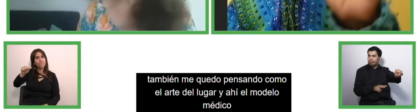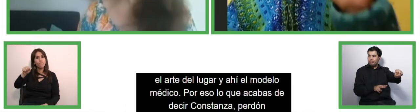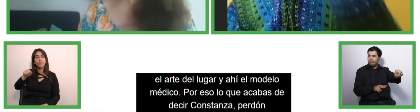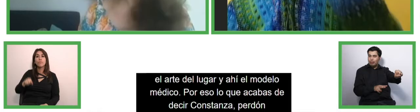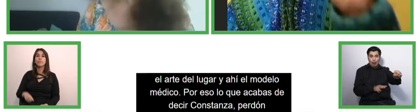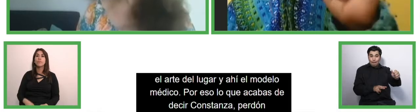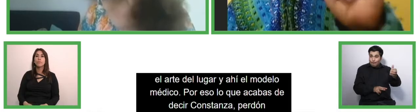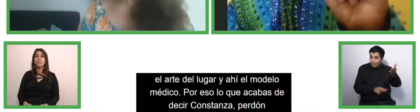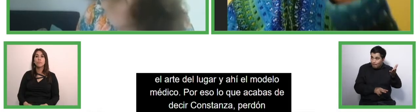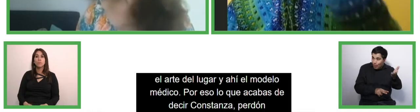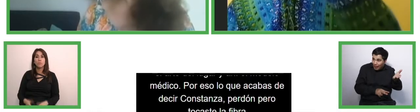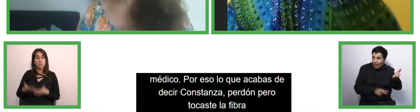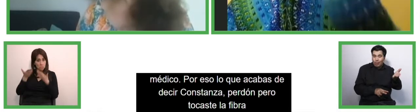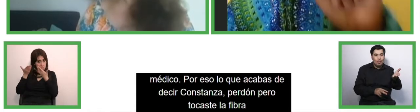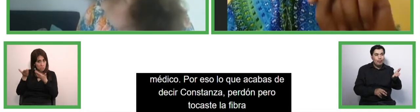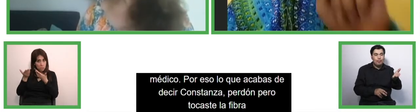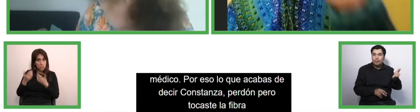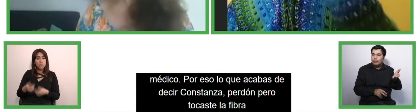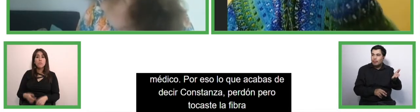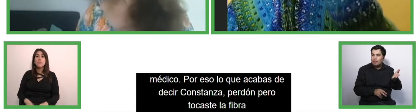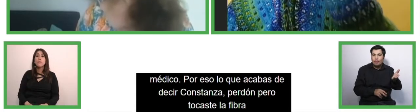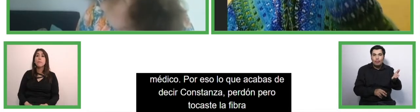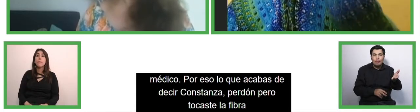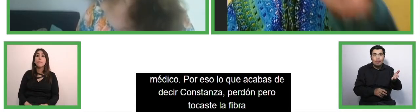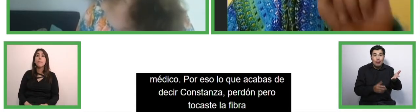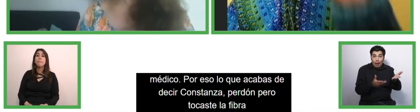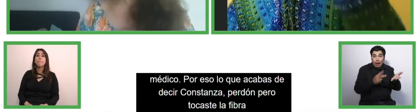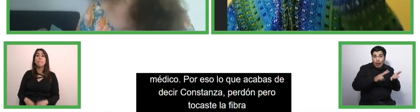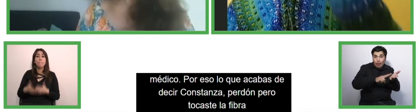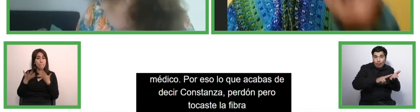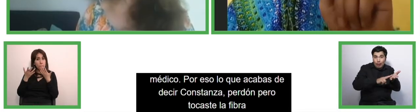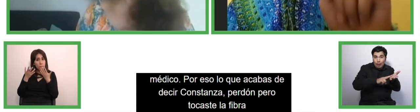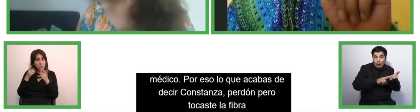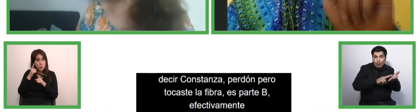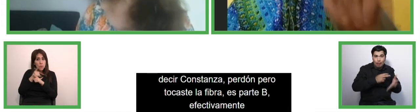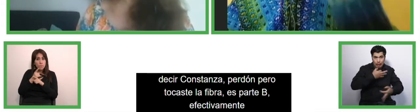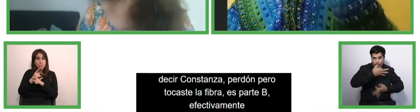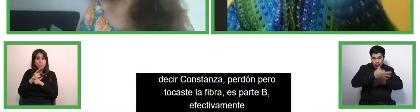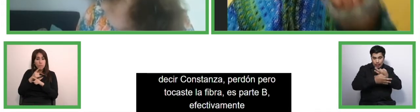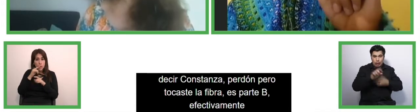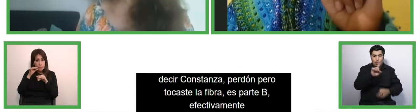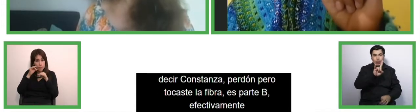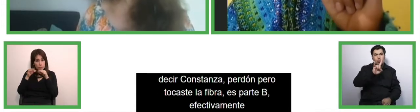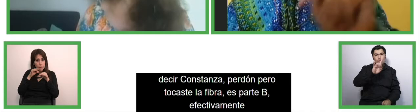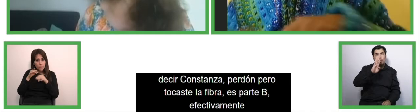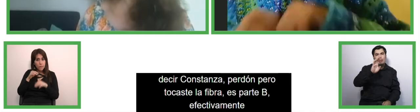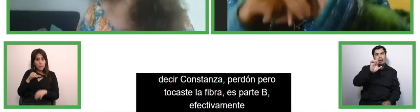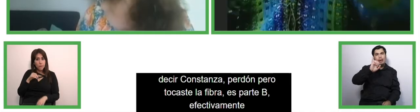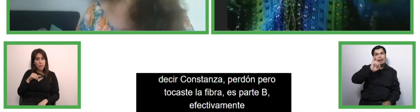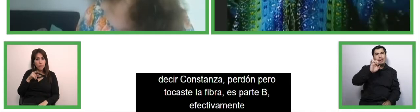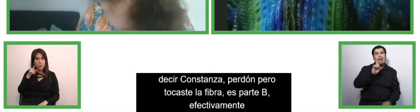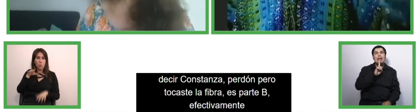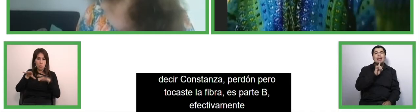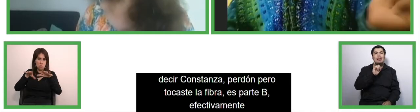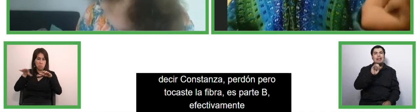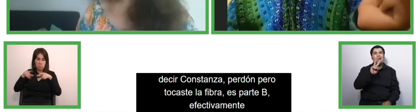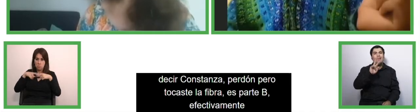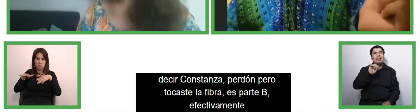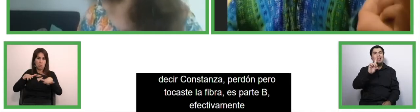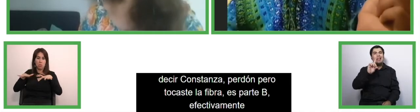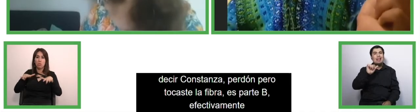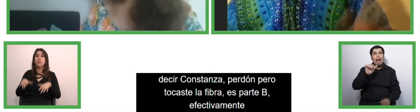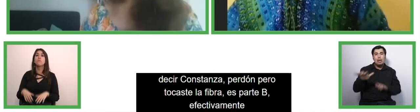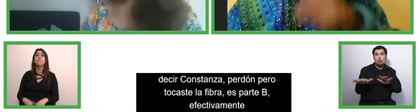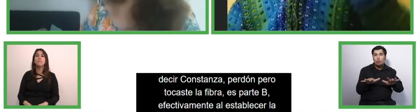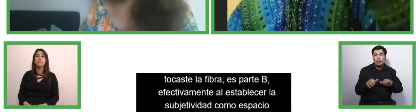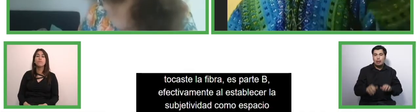de, efectivamente, al establecer la subjetividad como un espacio que nos convoca de